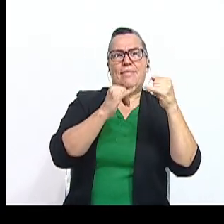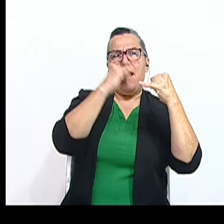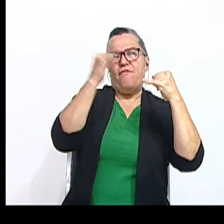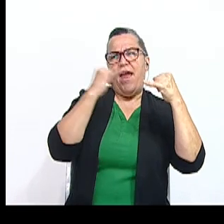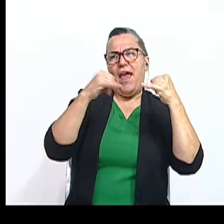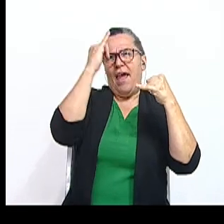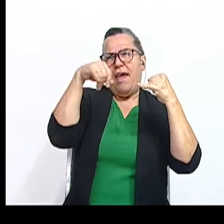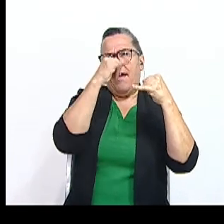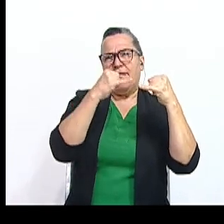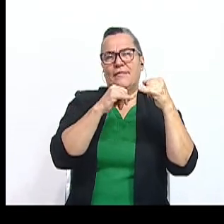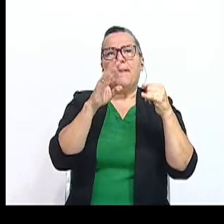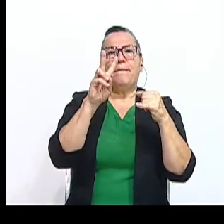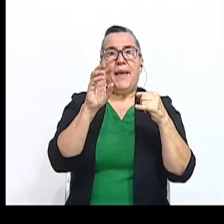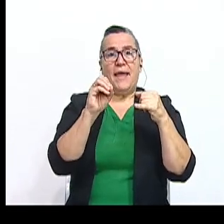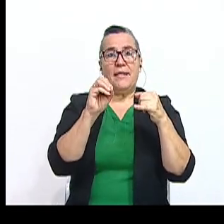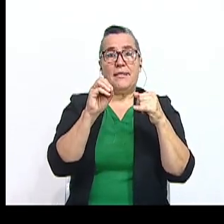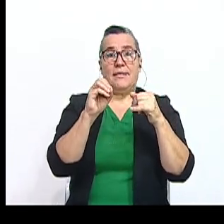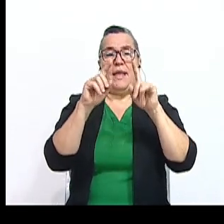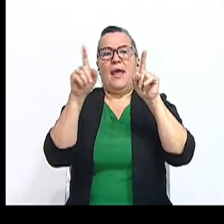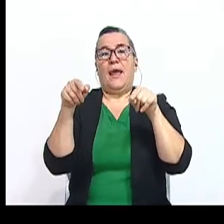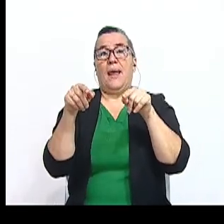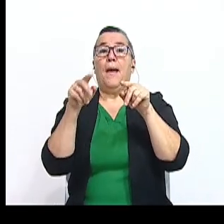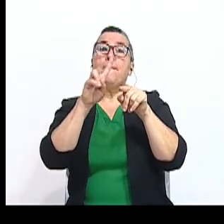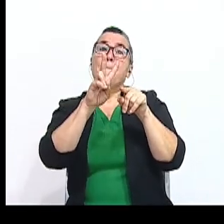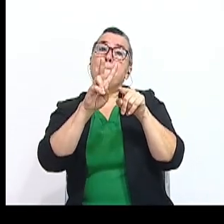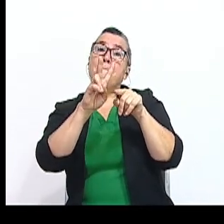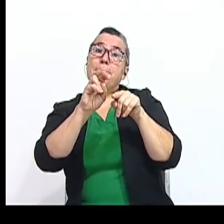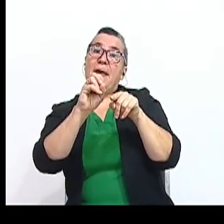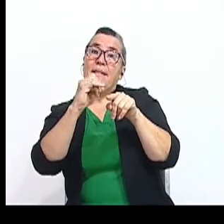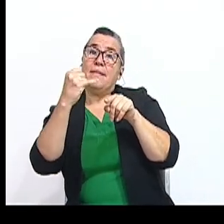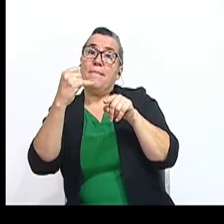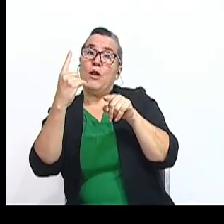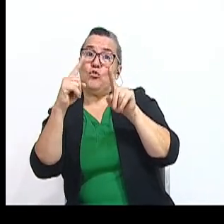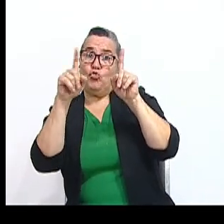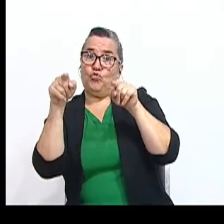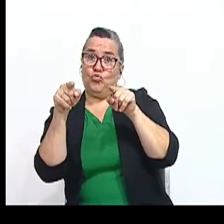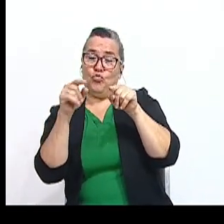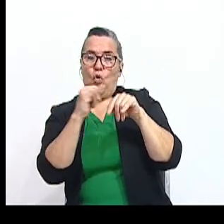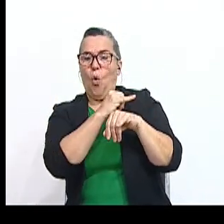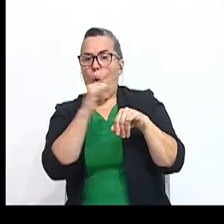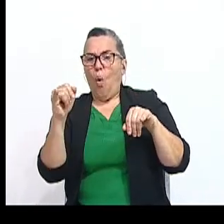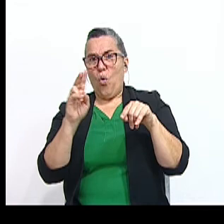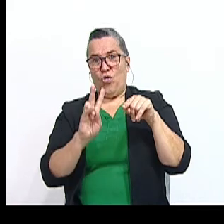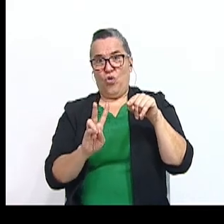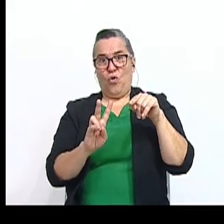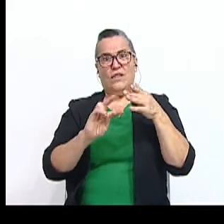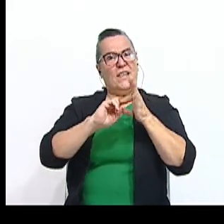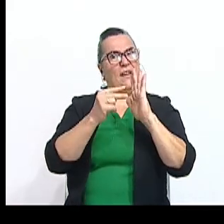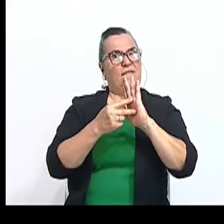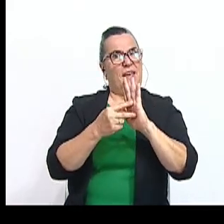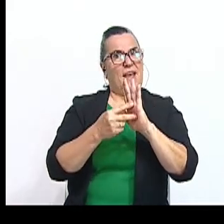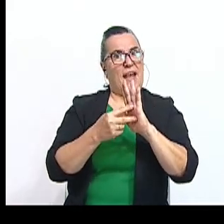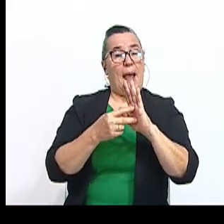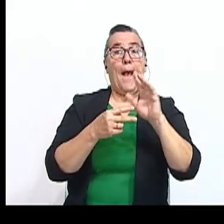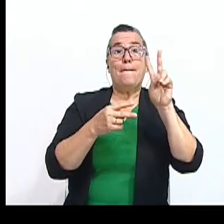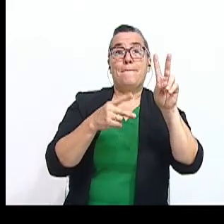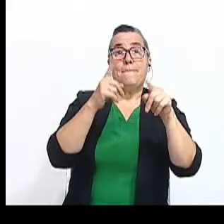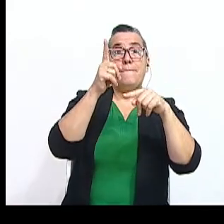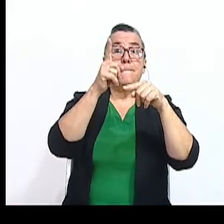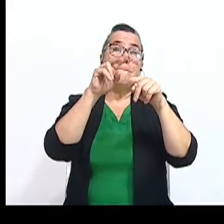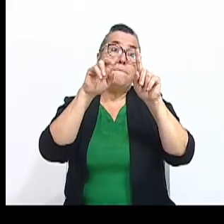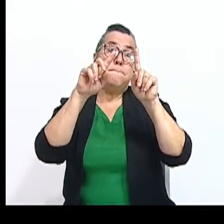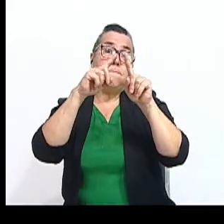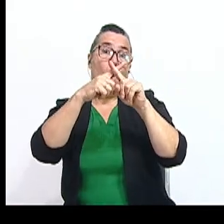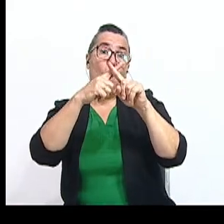la fórmula sería 20 por 20 menos 1 dividido entre 2. O sea, 20 por 19